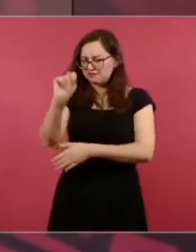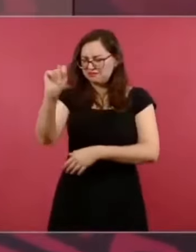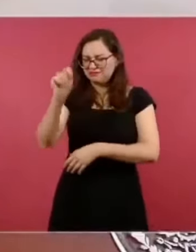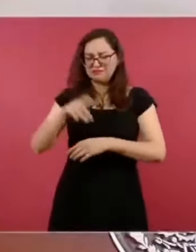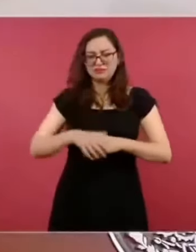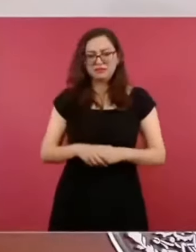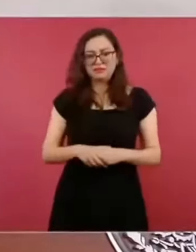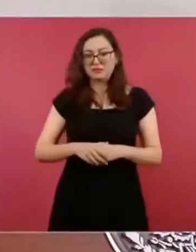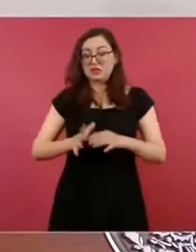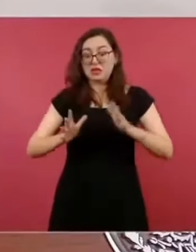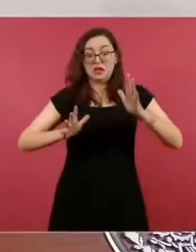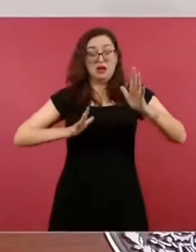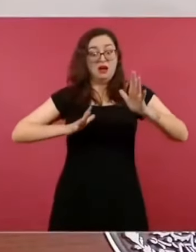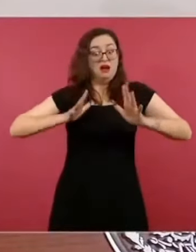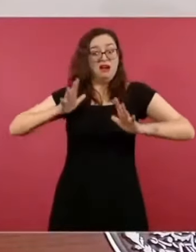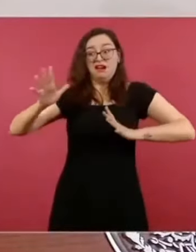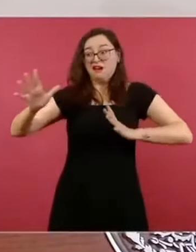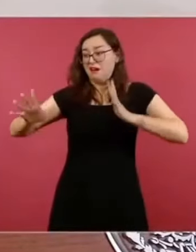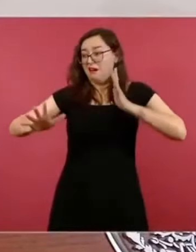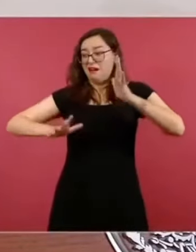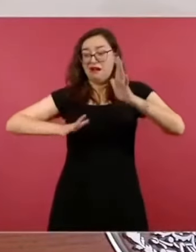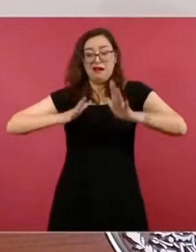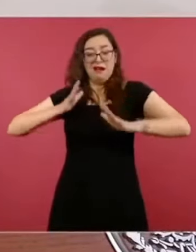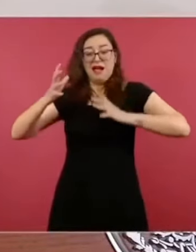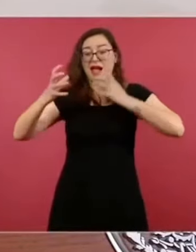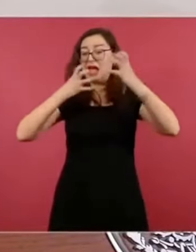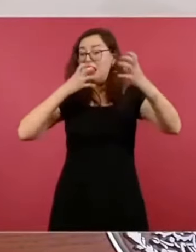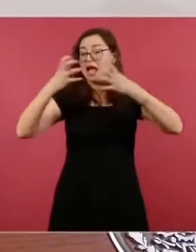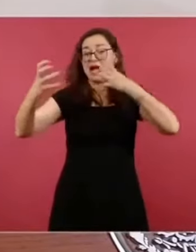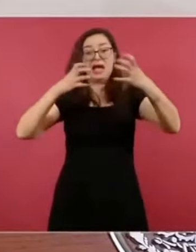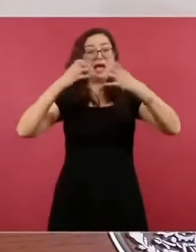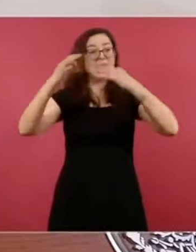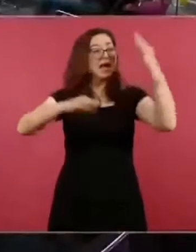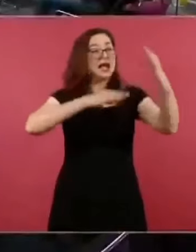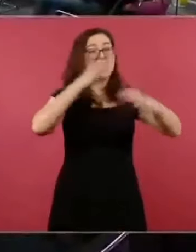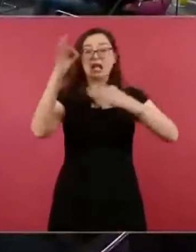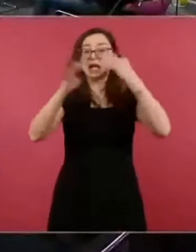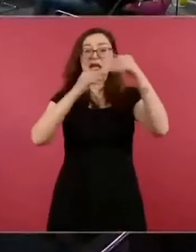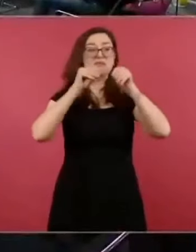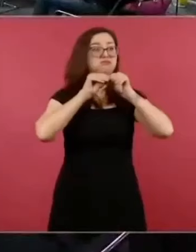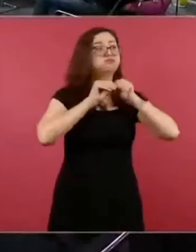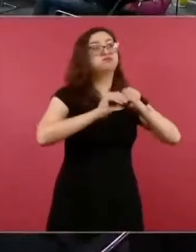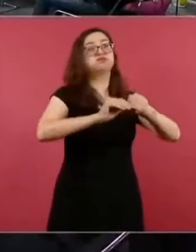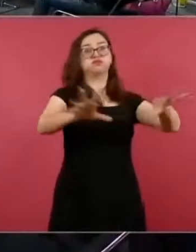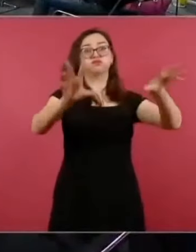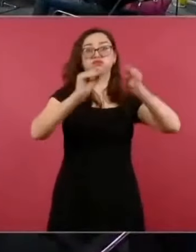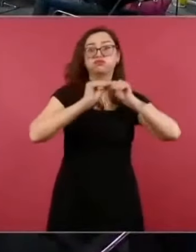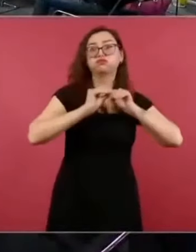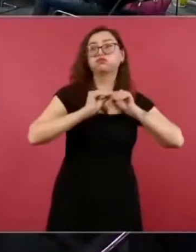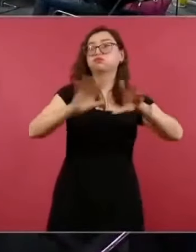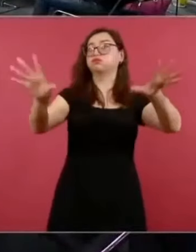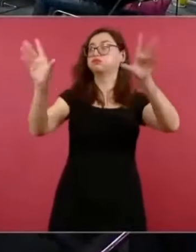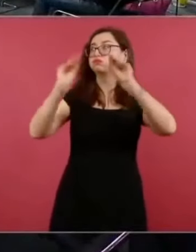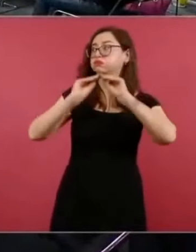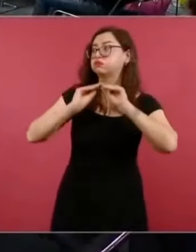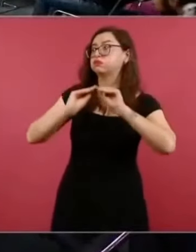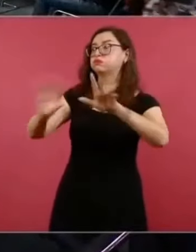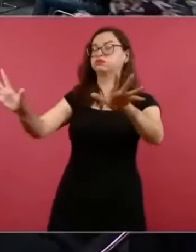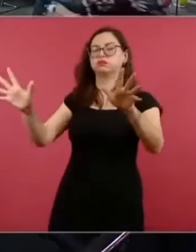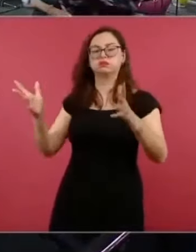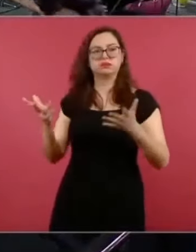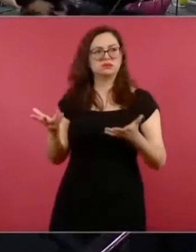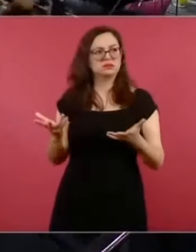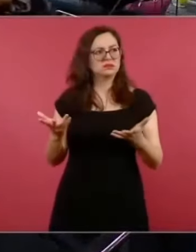Imagínense el escándalo. ¿No tienes tú ahí de casualidad, cuando dieron a conocer